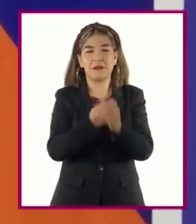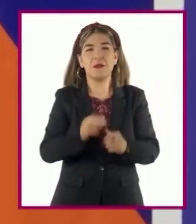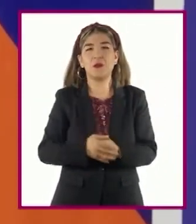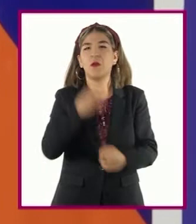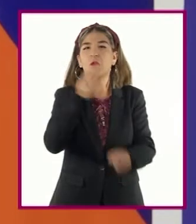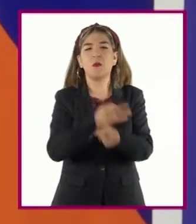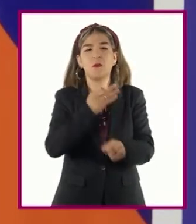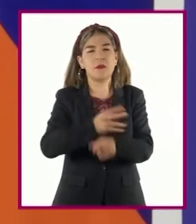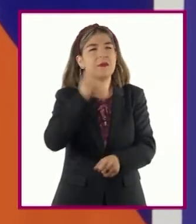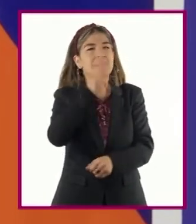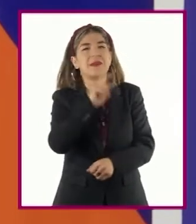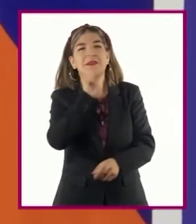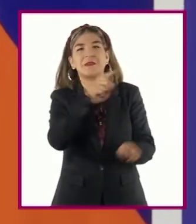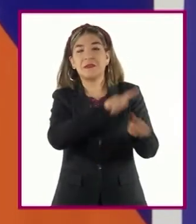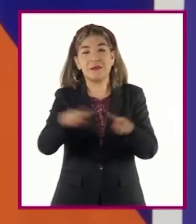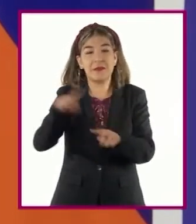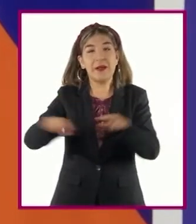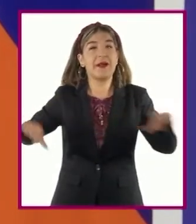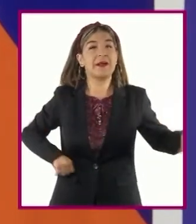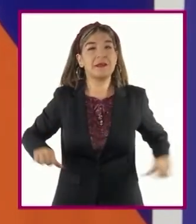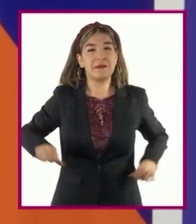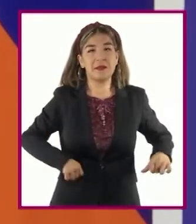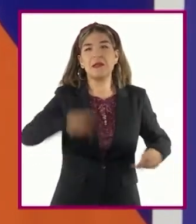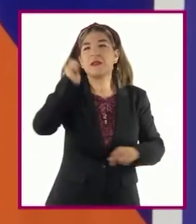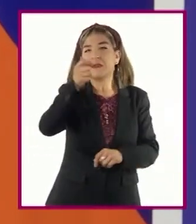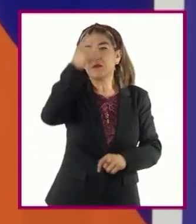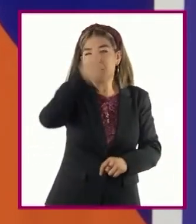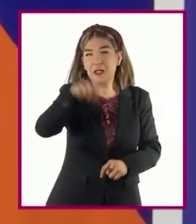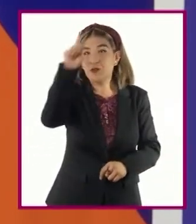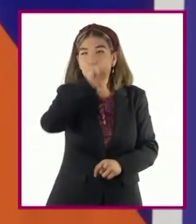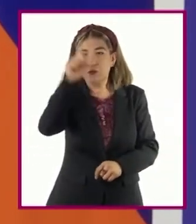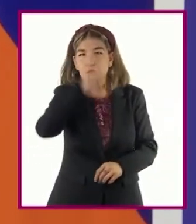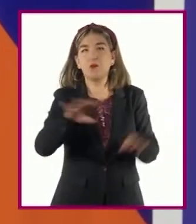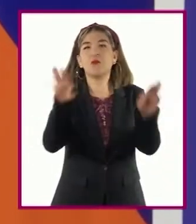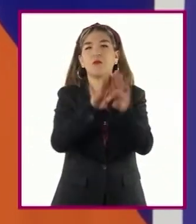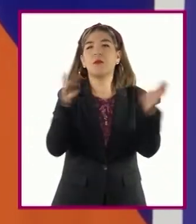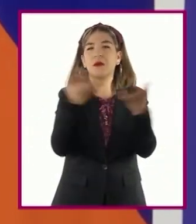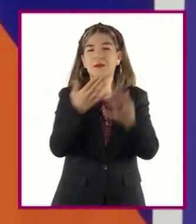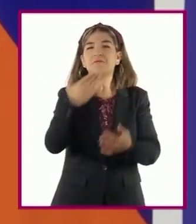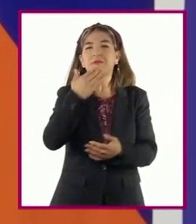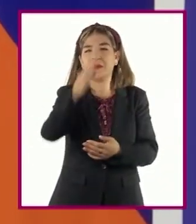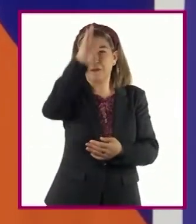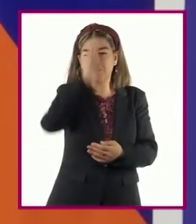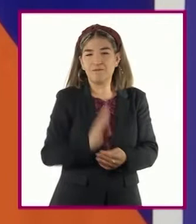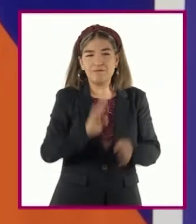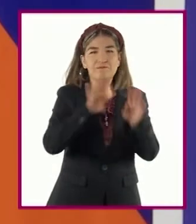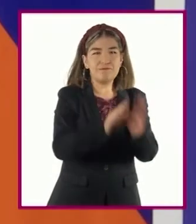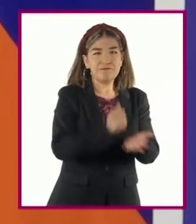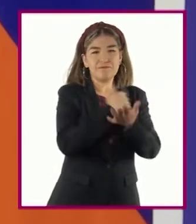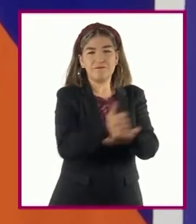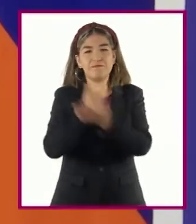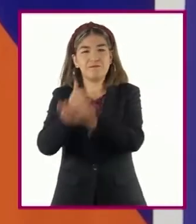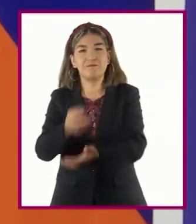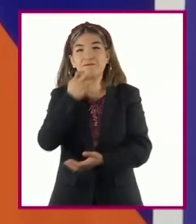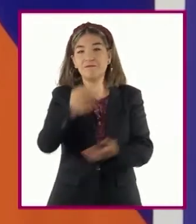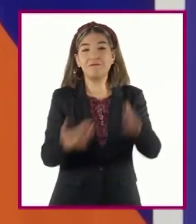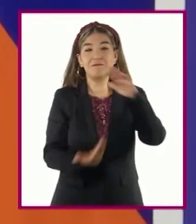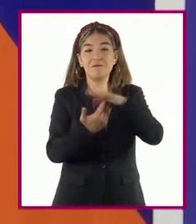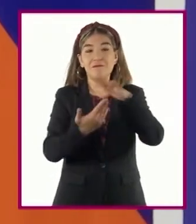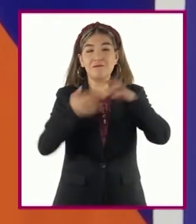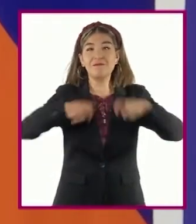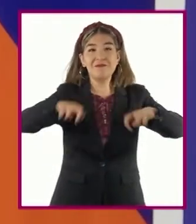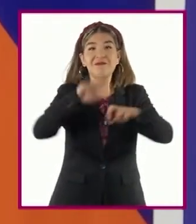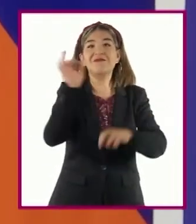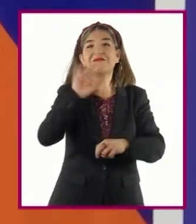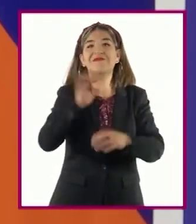veremos estrategias y sugerencias de cómo ser un buen moderador y lograr que la mesa redonda no se